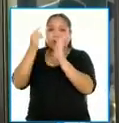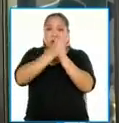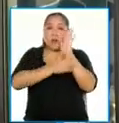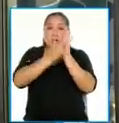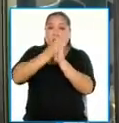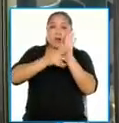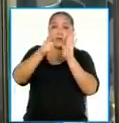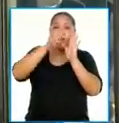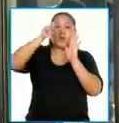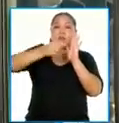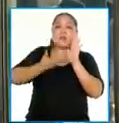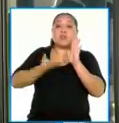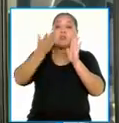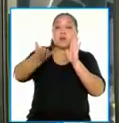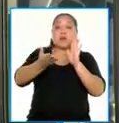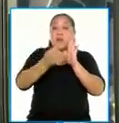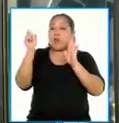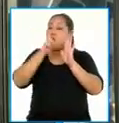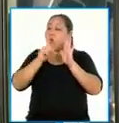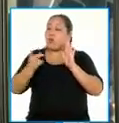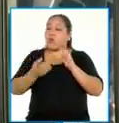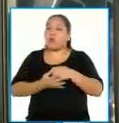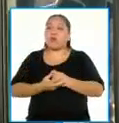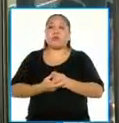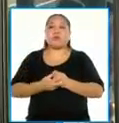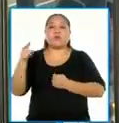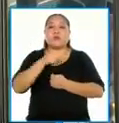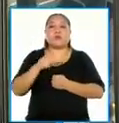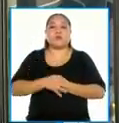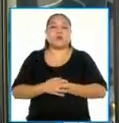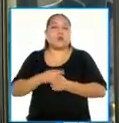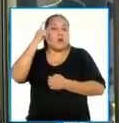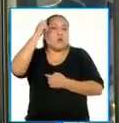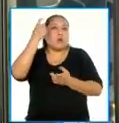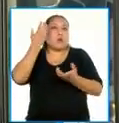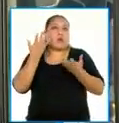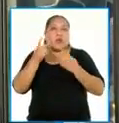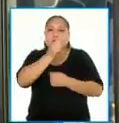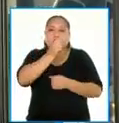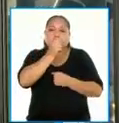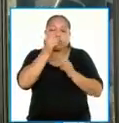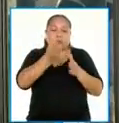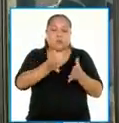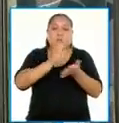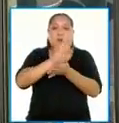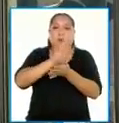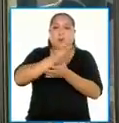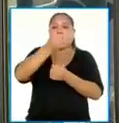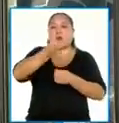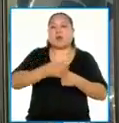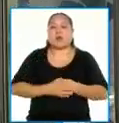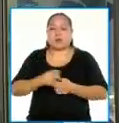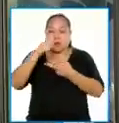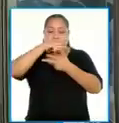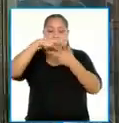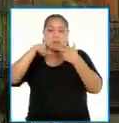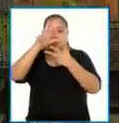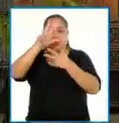contratos para la población o se va a mantener una política, bueno, de dejar en secreto estos contratos? Esas son las tres preguntas.